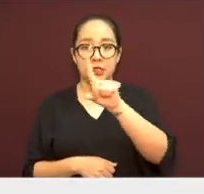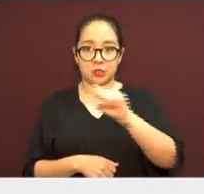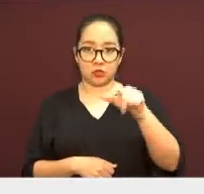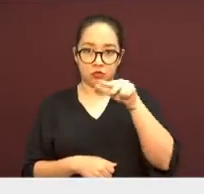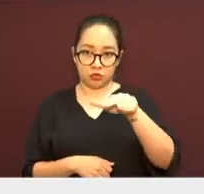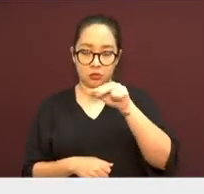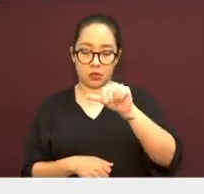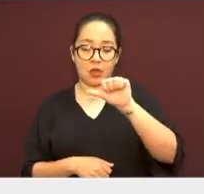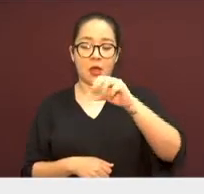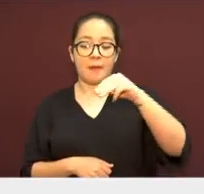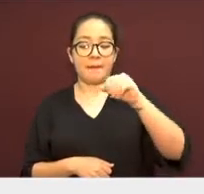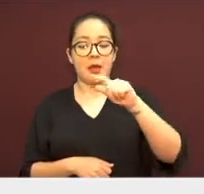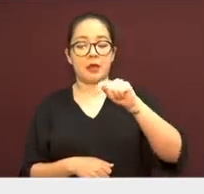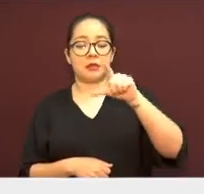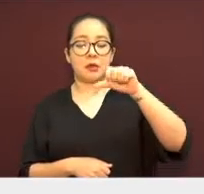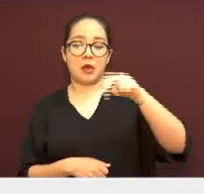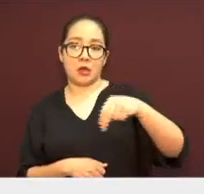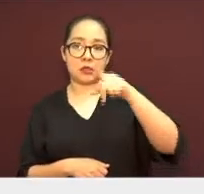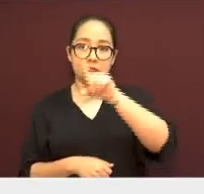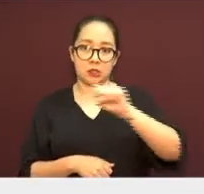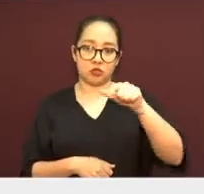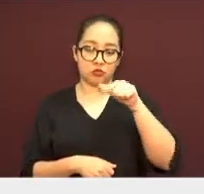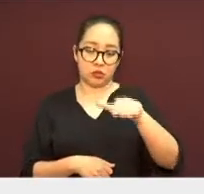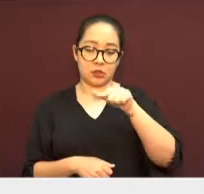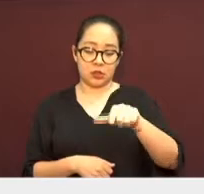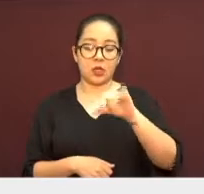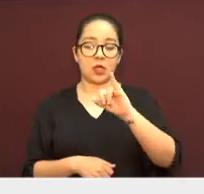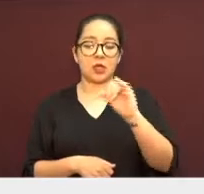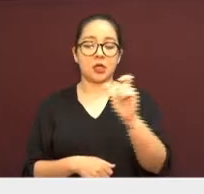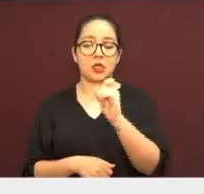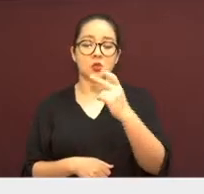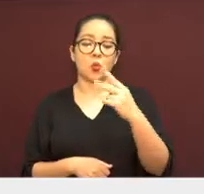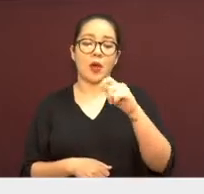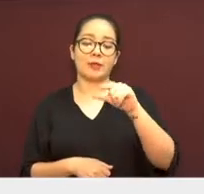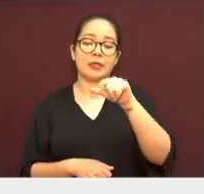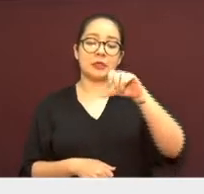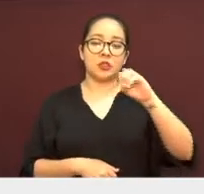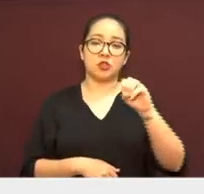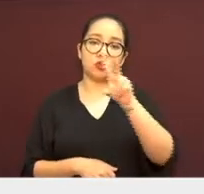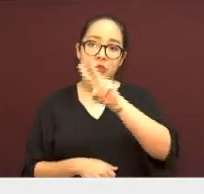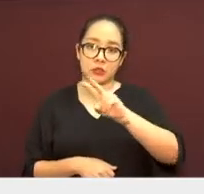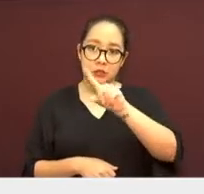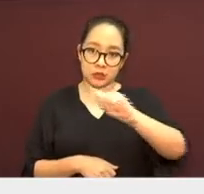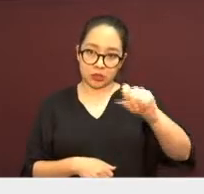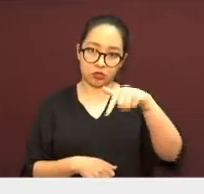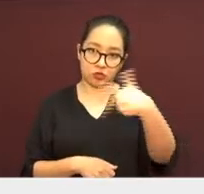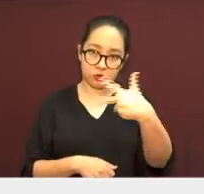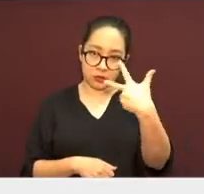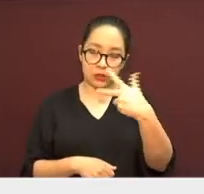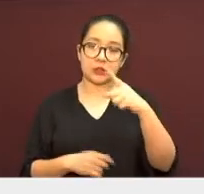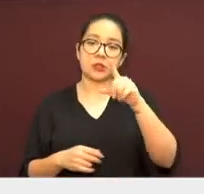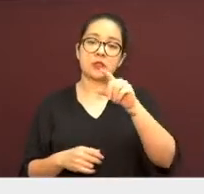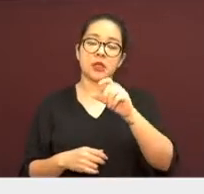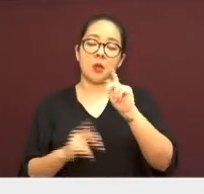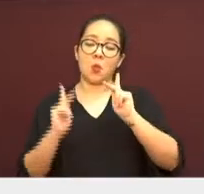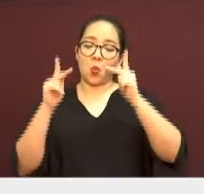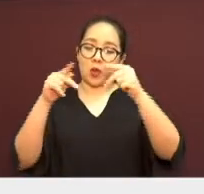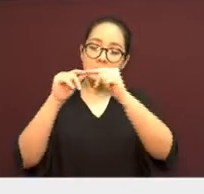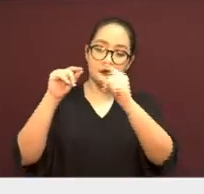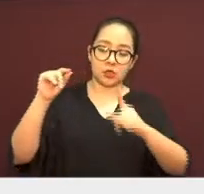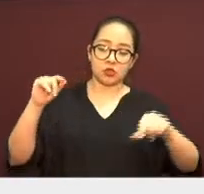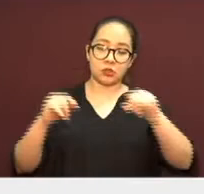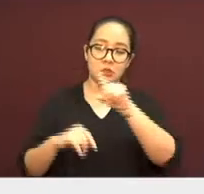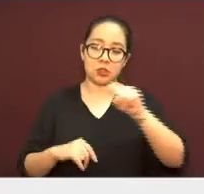reyes 117 bis guau tránsito 103 puente nacional 112 paso de